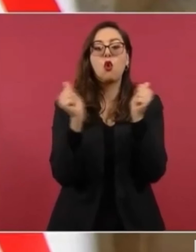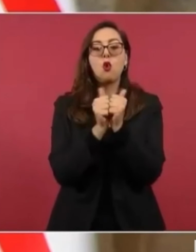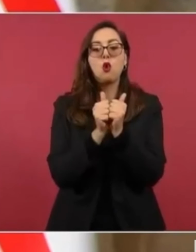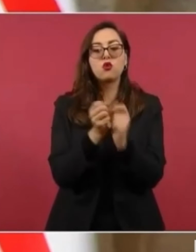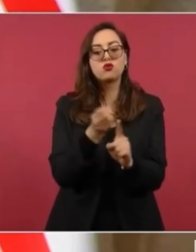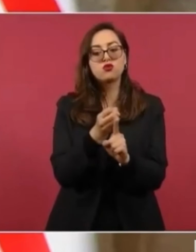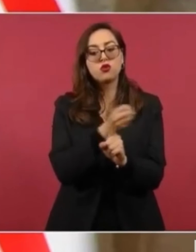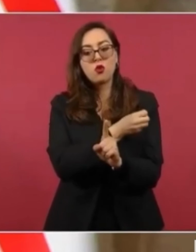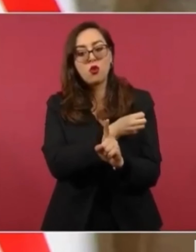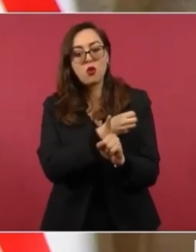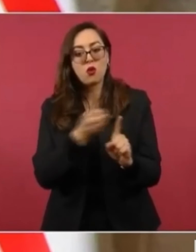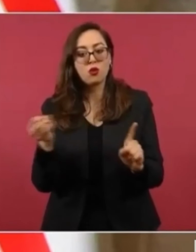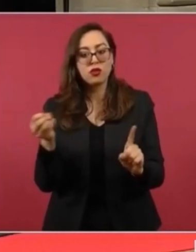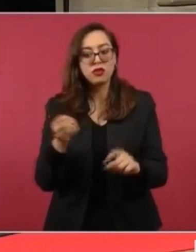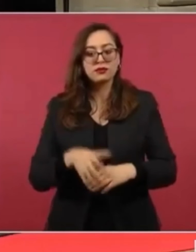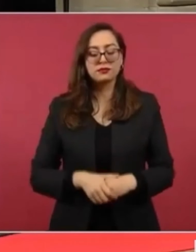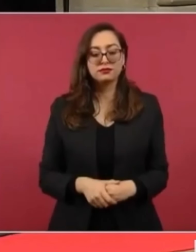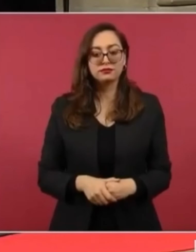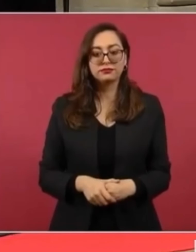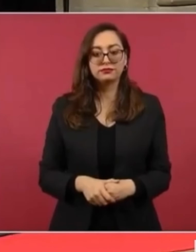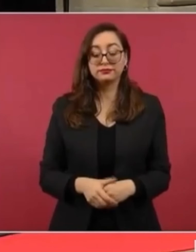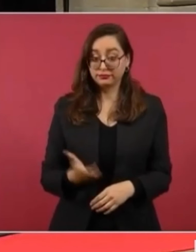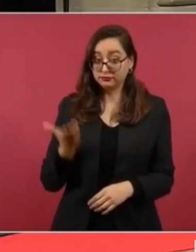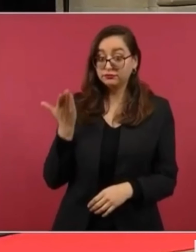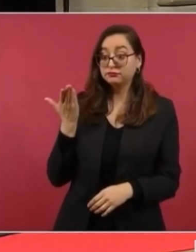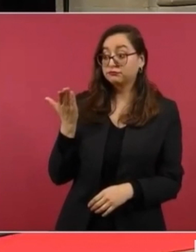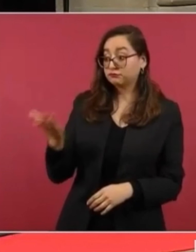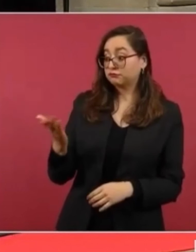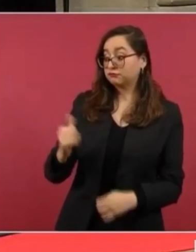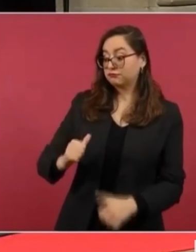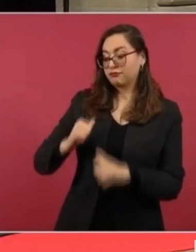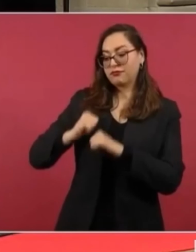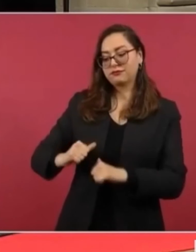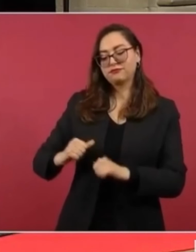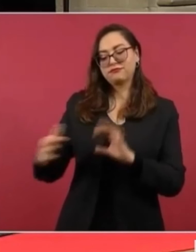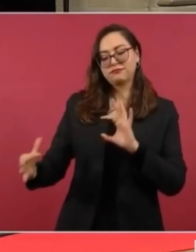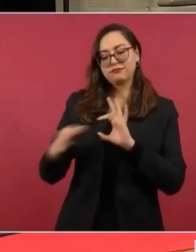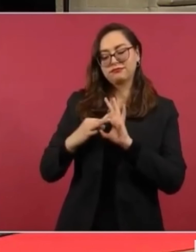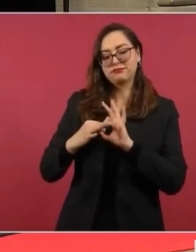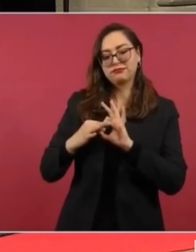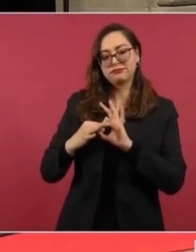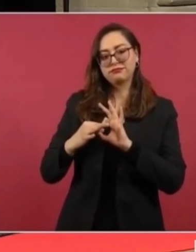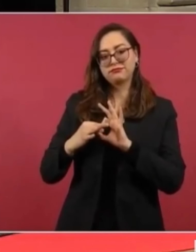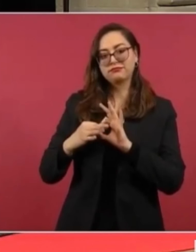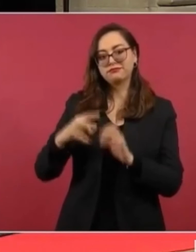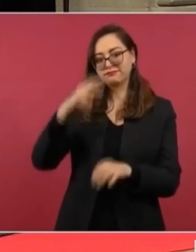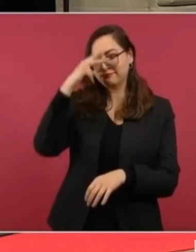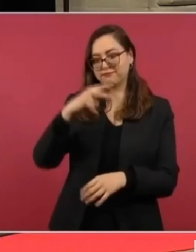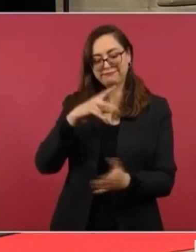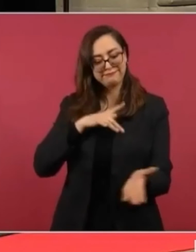El primer ministro Trudeau es un gran aliado de México.